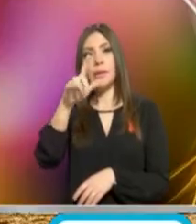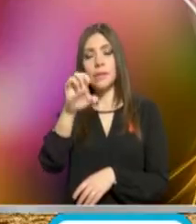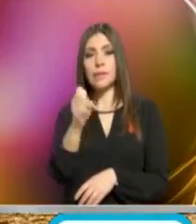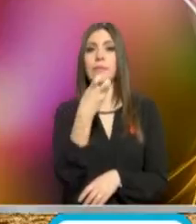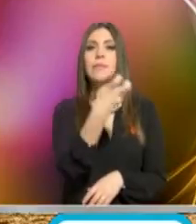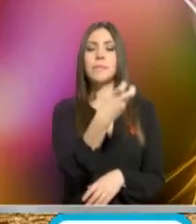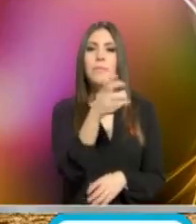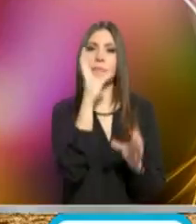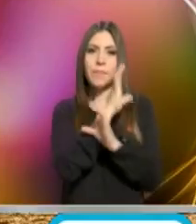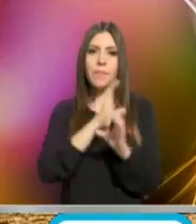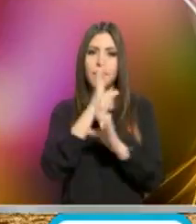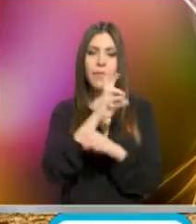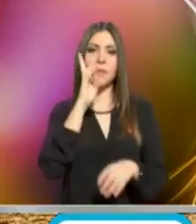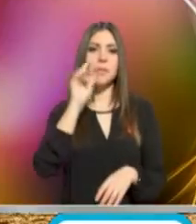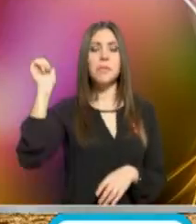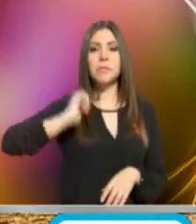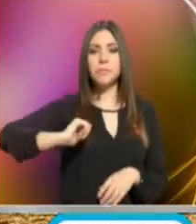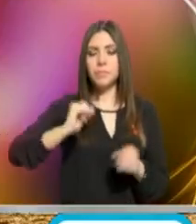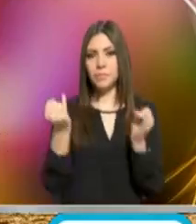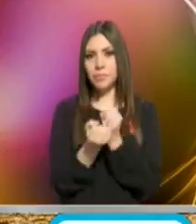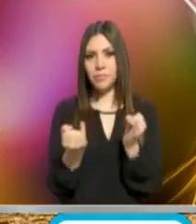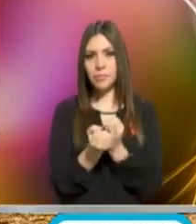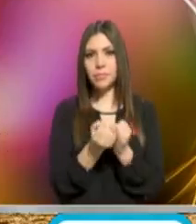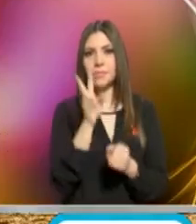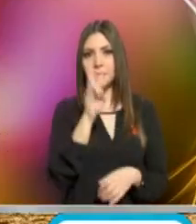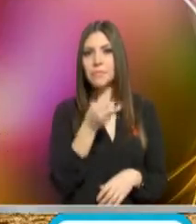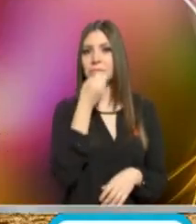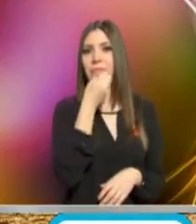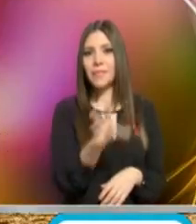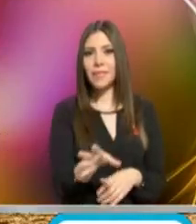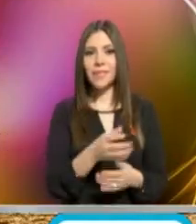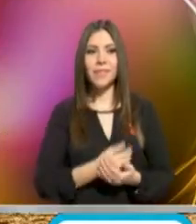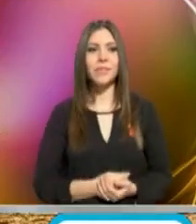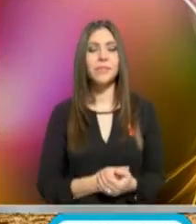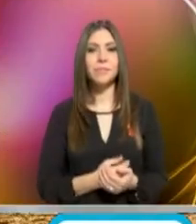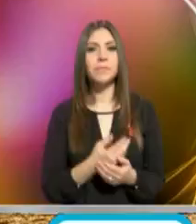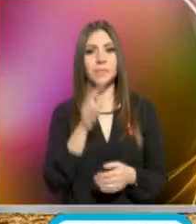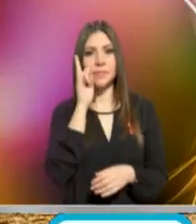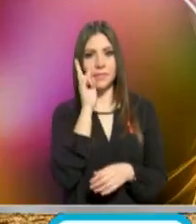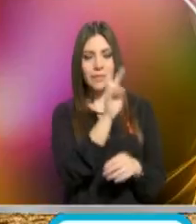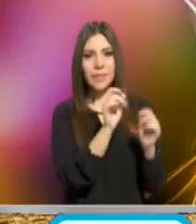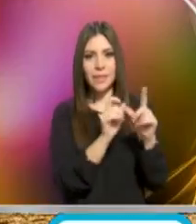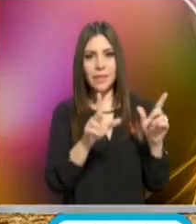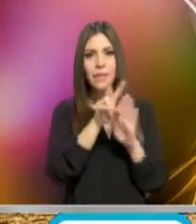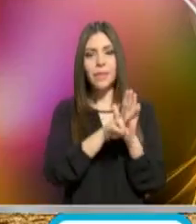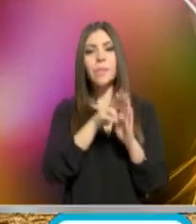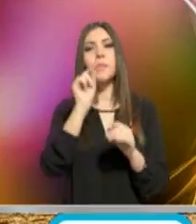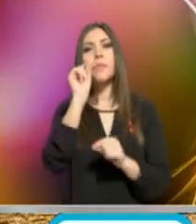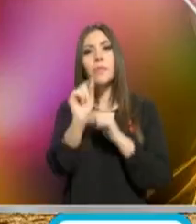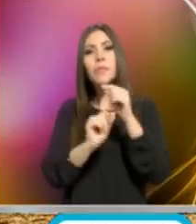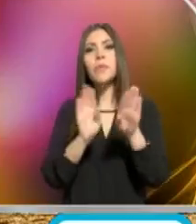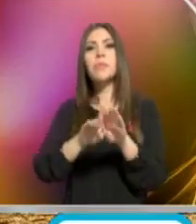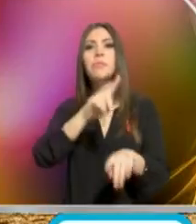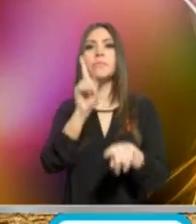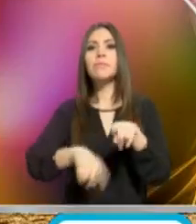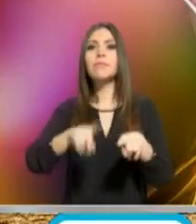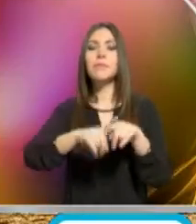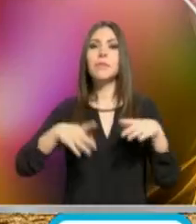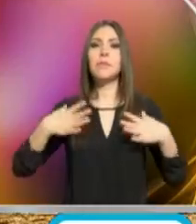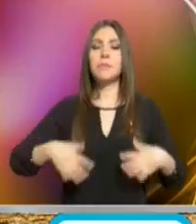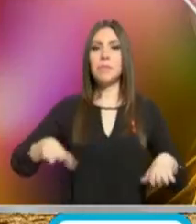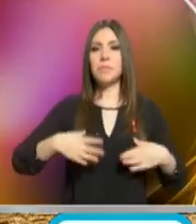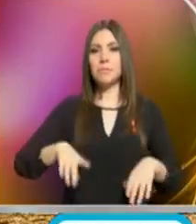Sí que sí. Claro, ¿no? Está deliciosa. Vas quitándote la ropa y bueno, vamos a también hablar